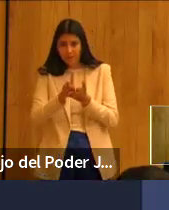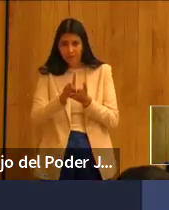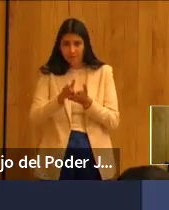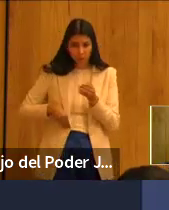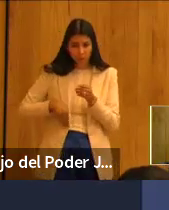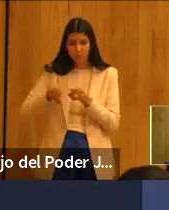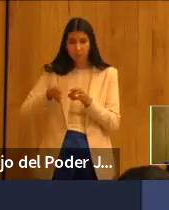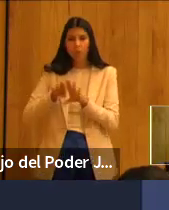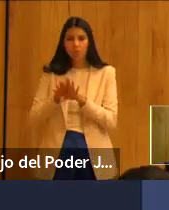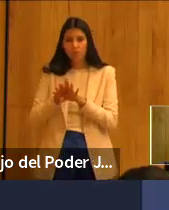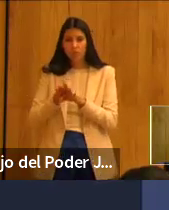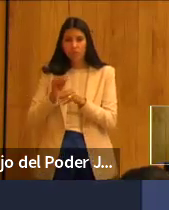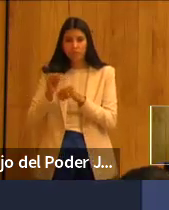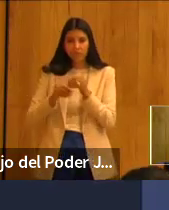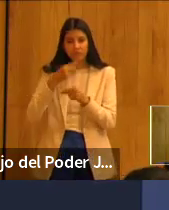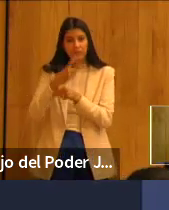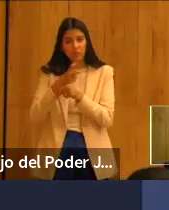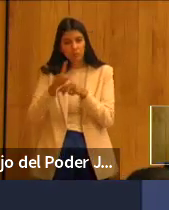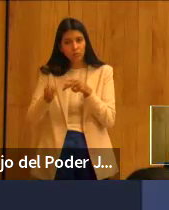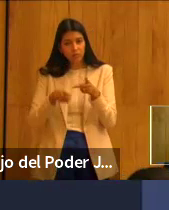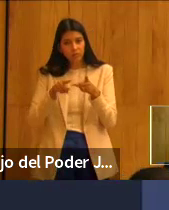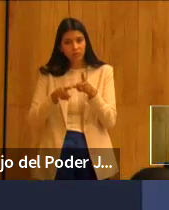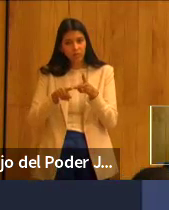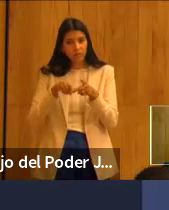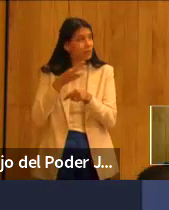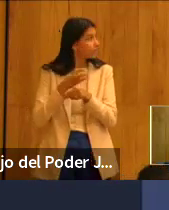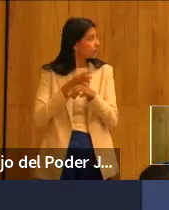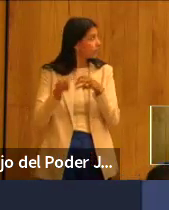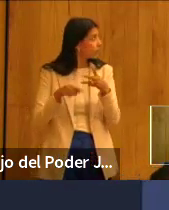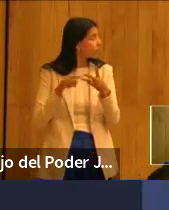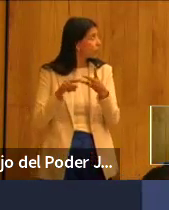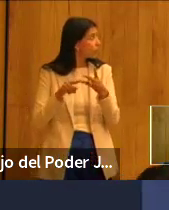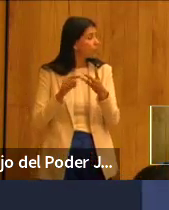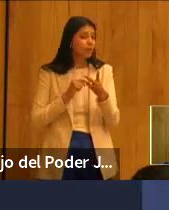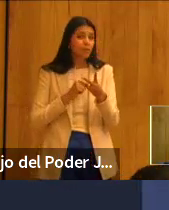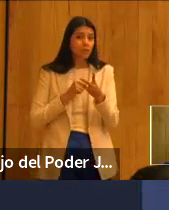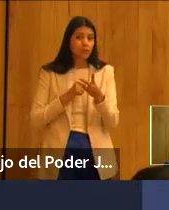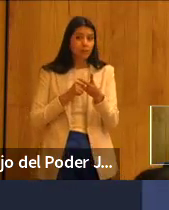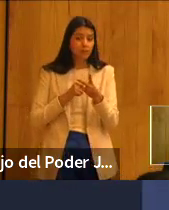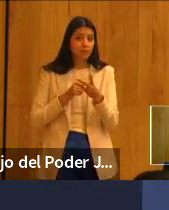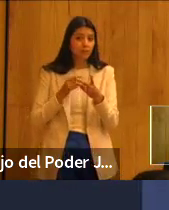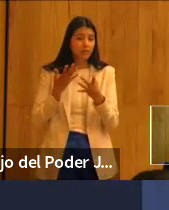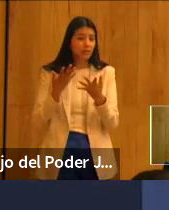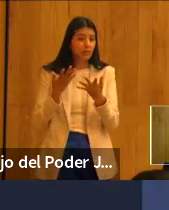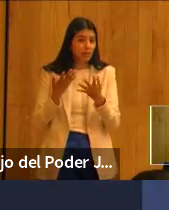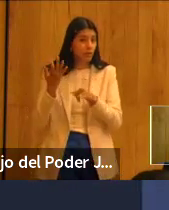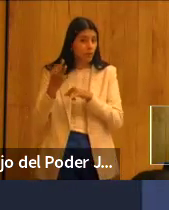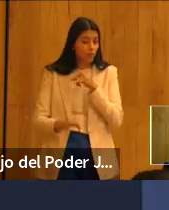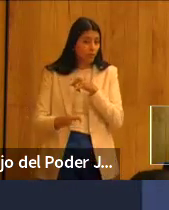hechos. El segundo hecho, el tercer hecho, y finalmente